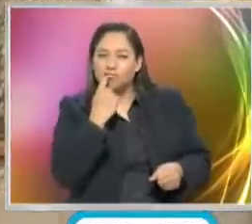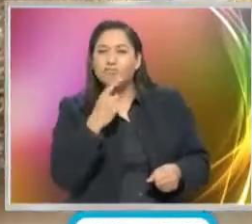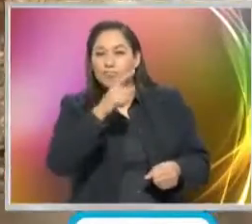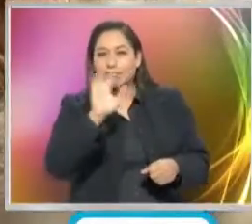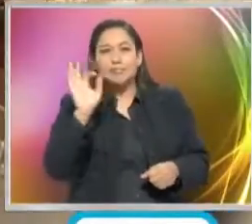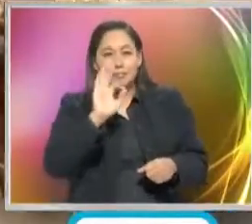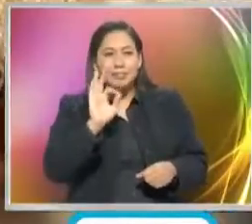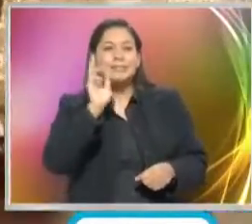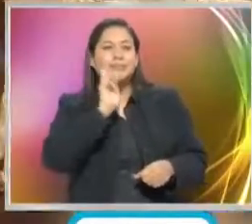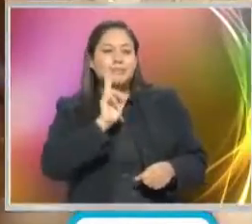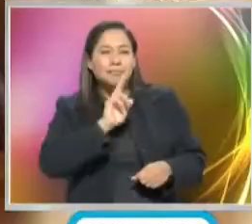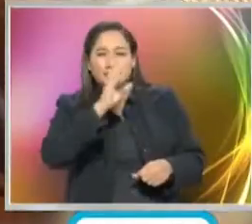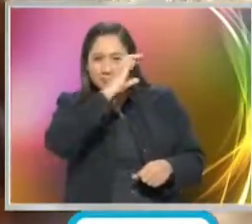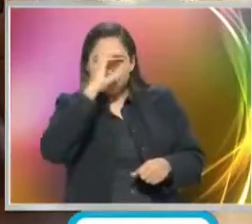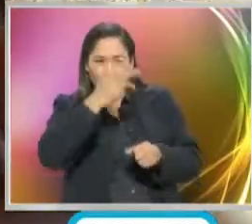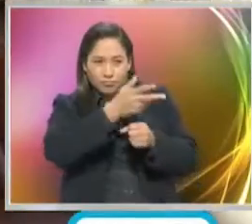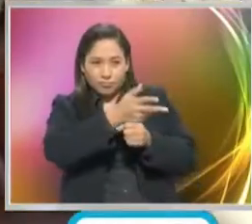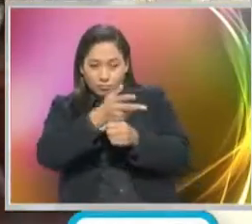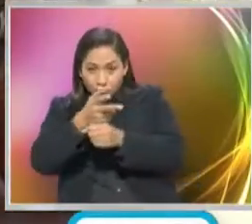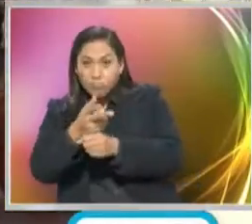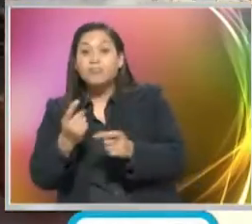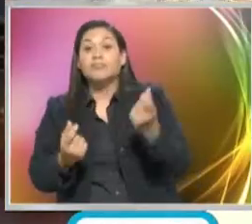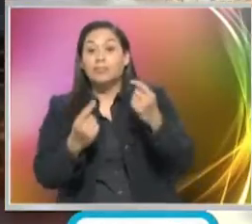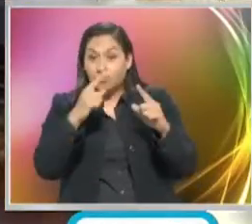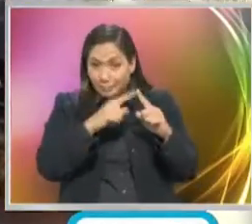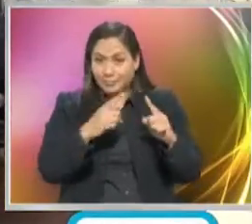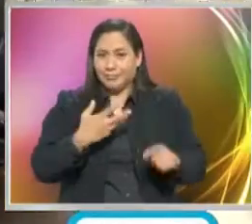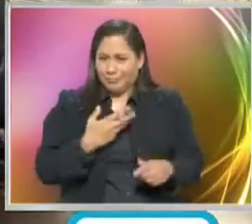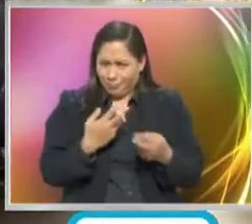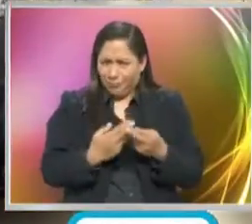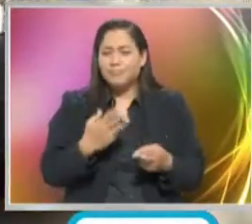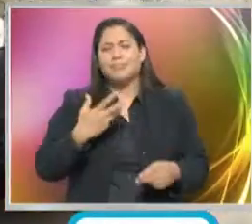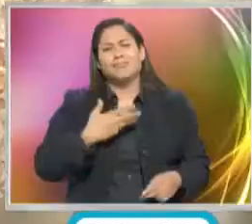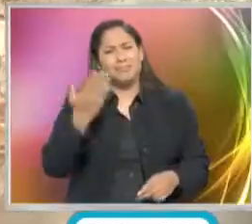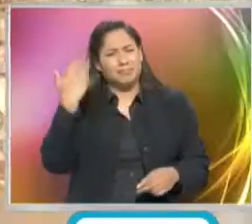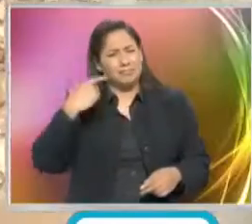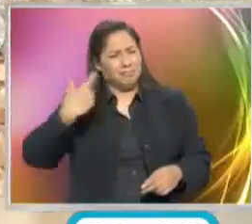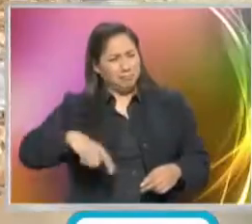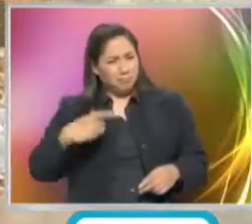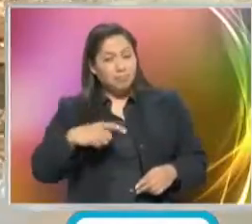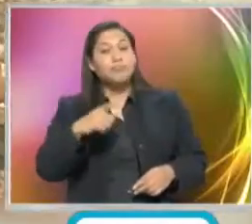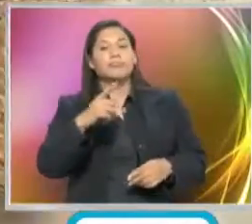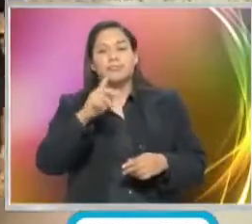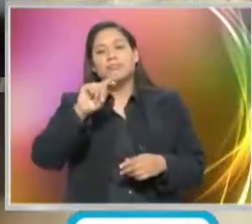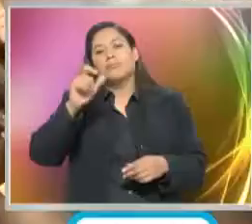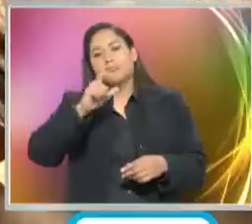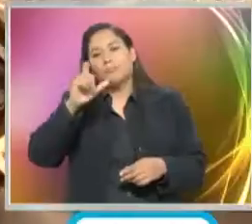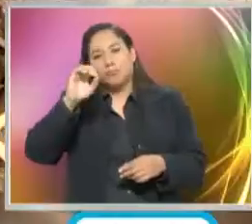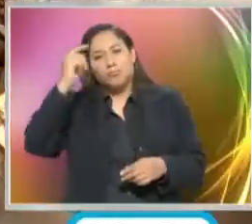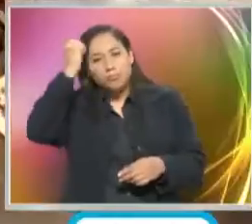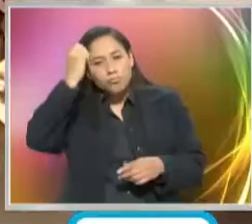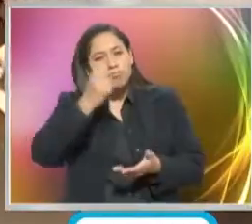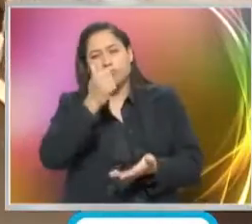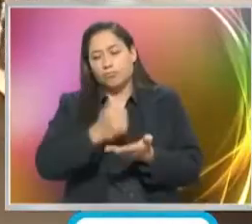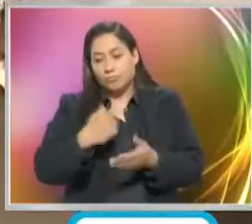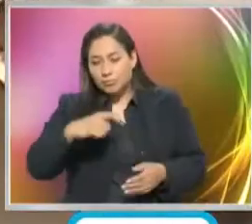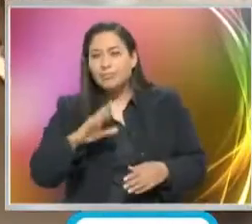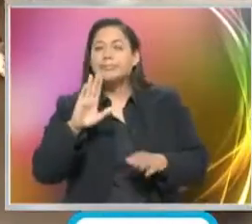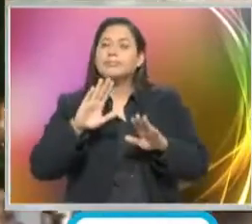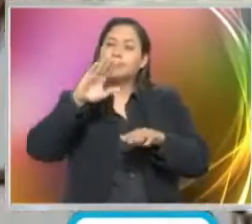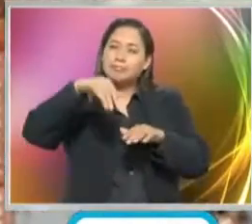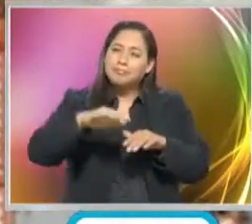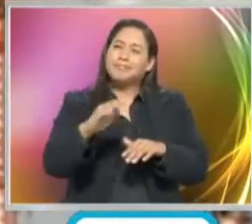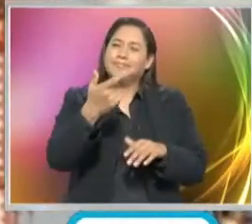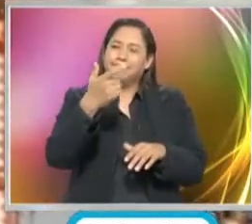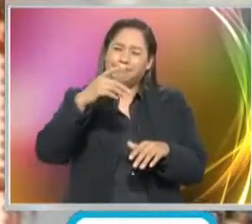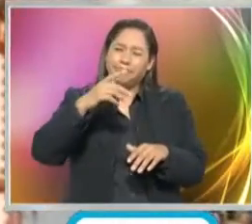lo vamos a ver en alguna imagen. Y bueno, varias iglesias porque había mucho dinero, Taxco era una ciudad muy rica, obviamente tuvo sus altas y bajas. Fíjate que hay